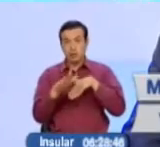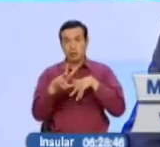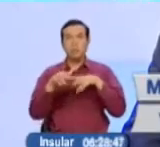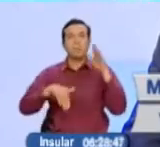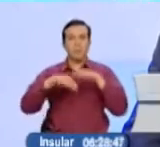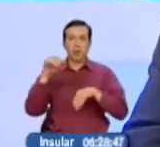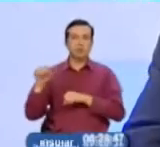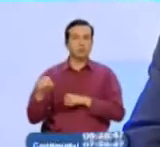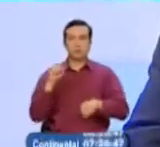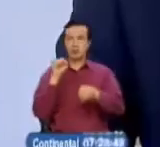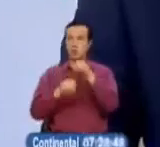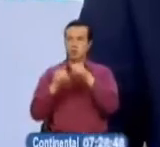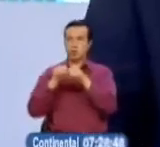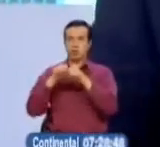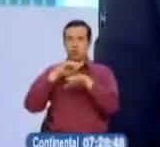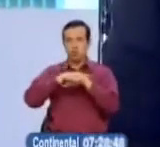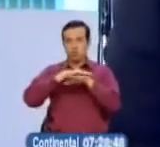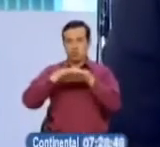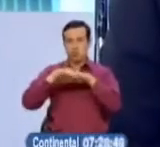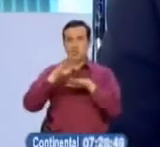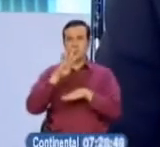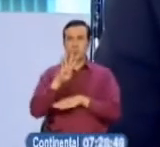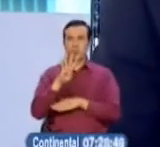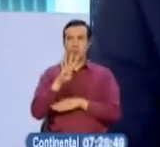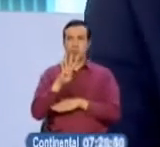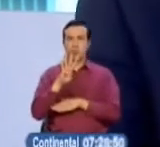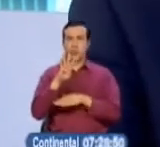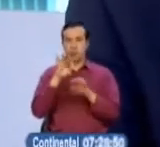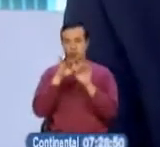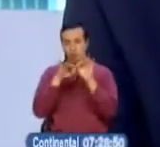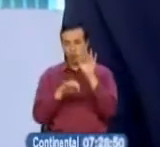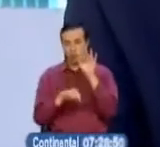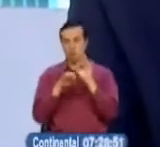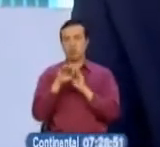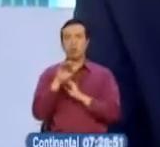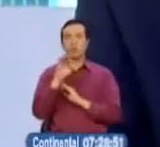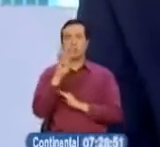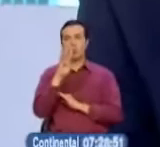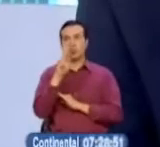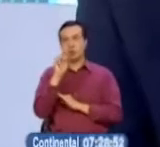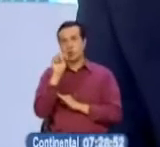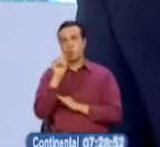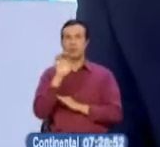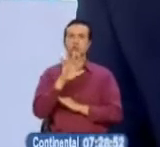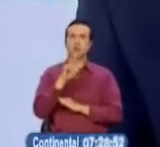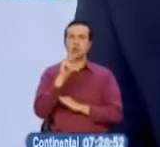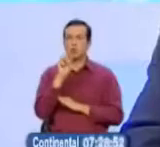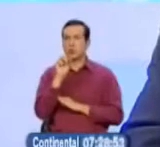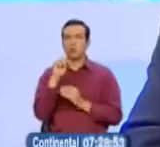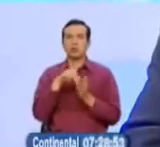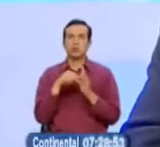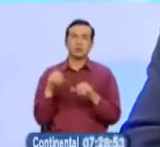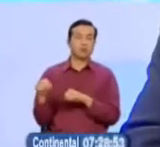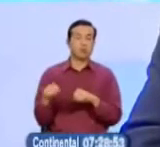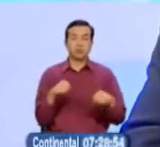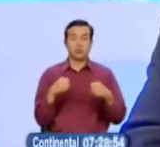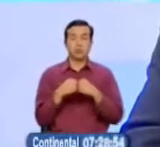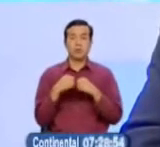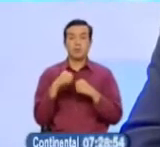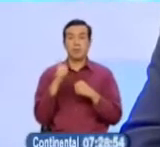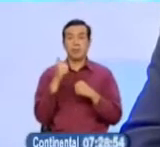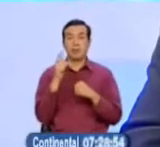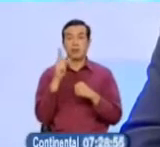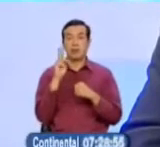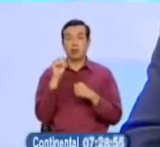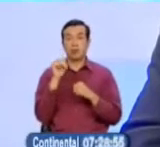causó... Pero superficial, podríamos decir 4 de profundidad, 5 de profundidad. Sí, superficial podemos decir menos de 10